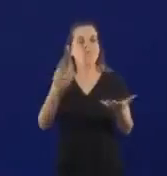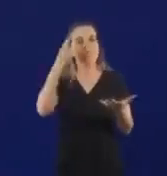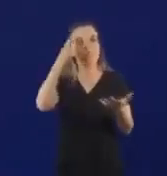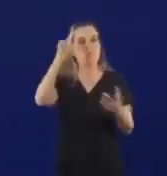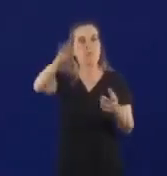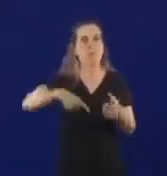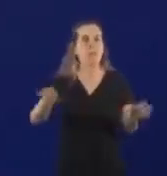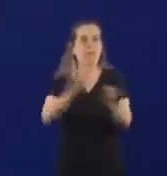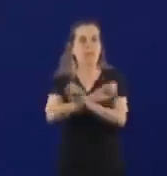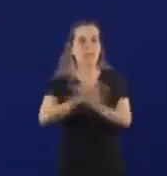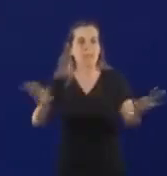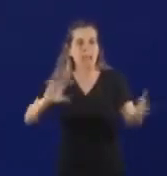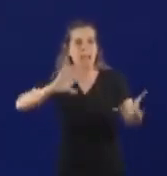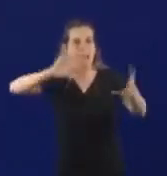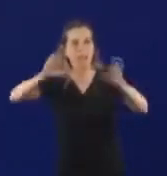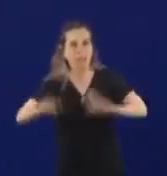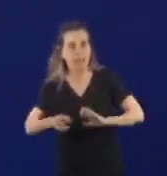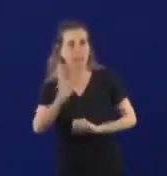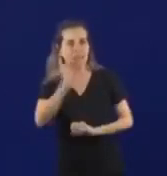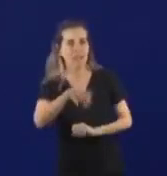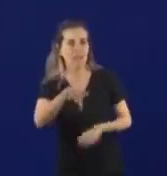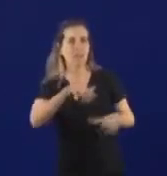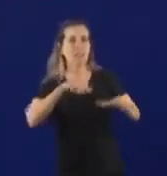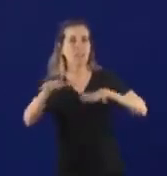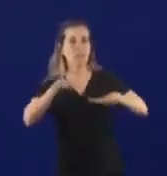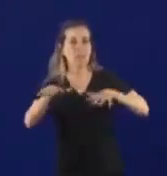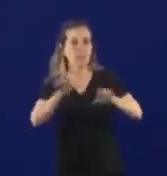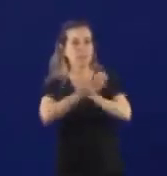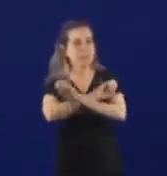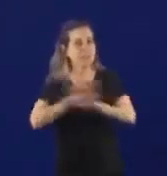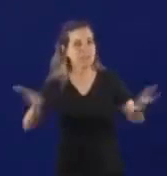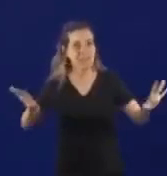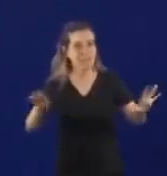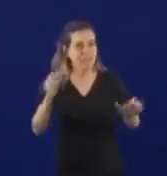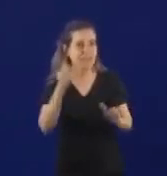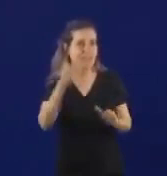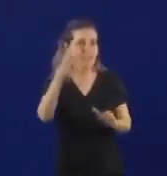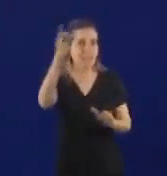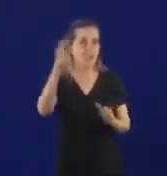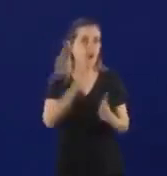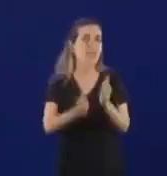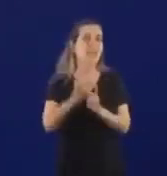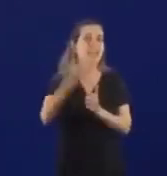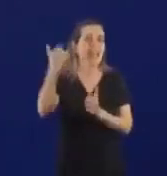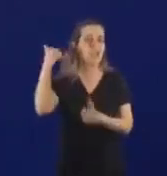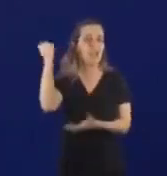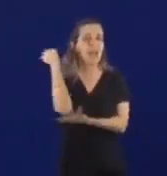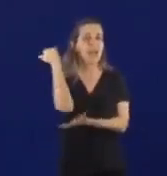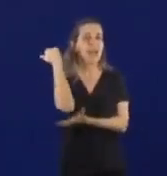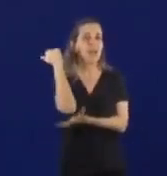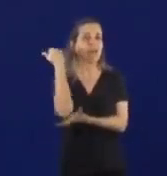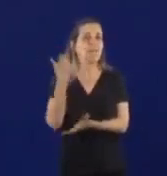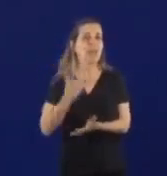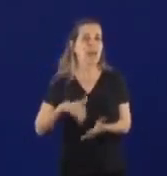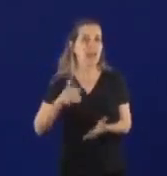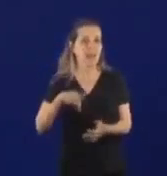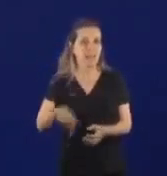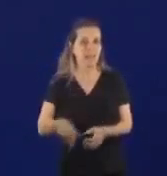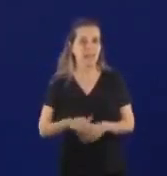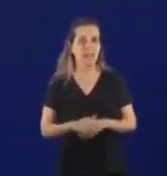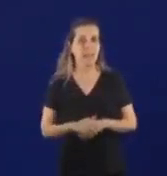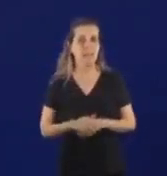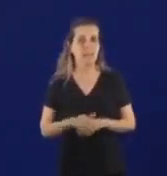en la crisis o en una de las crisis más profundas de la historia económica argentina